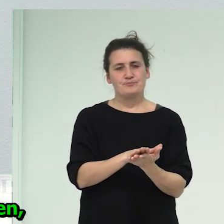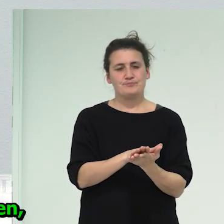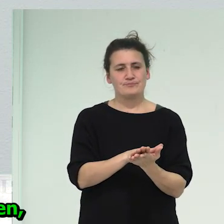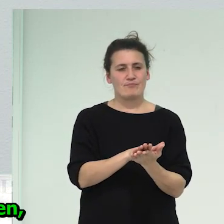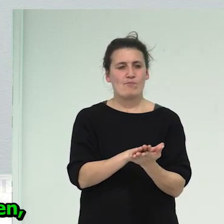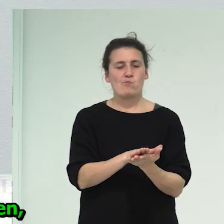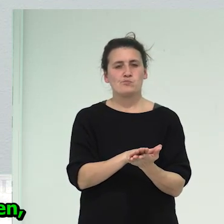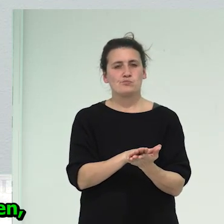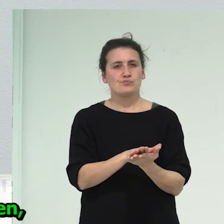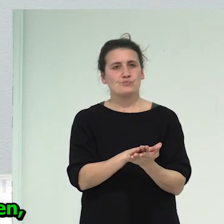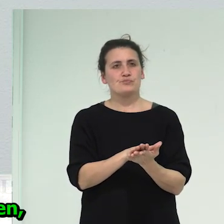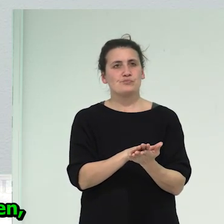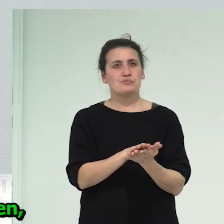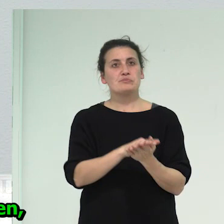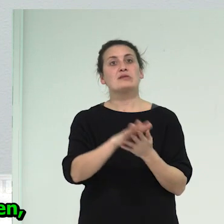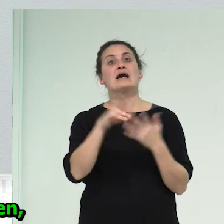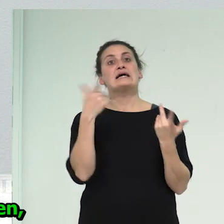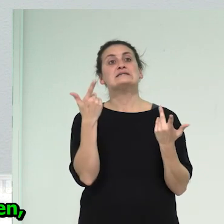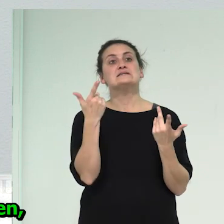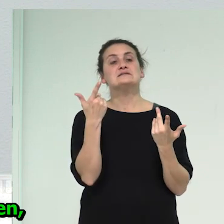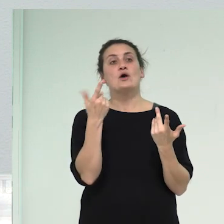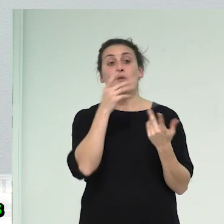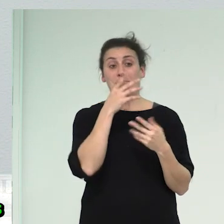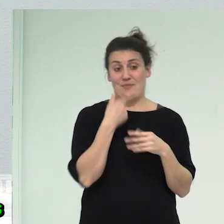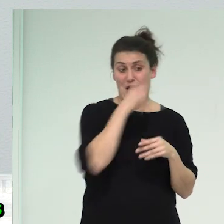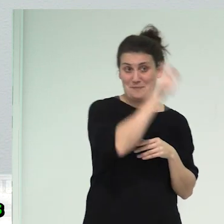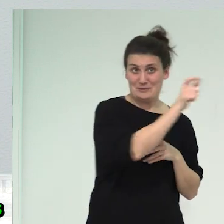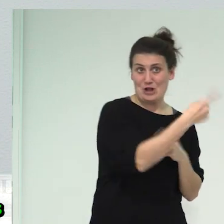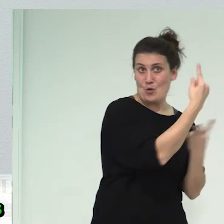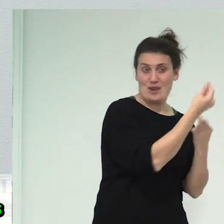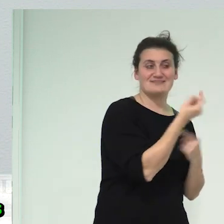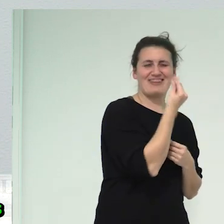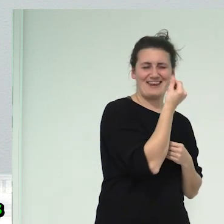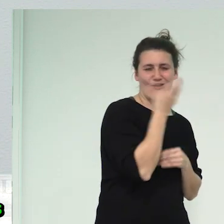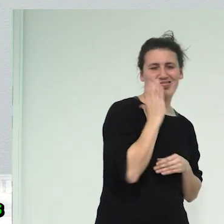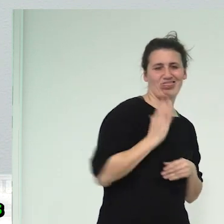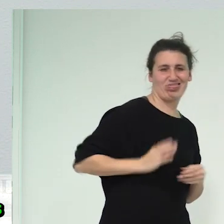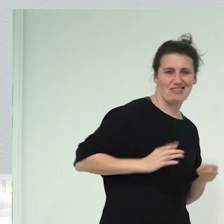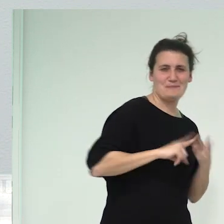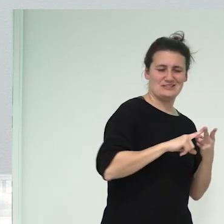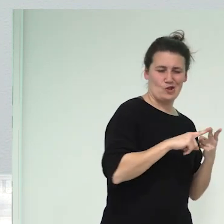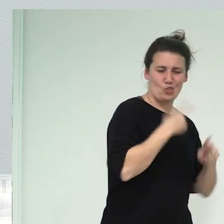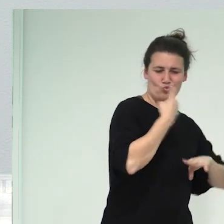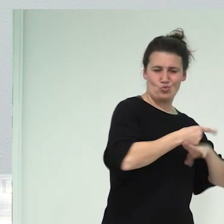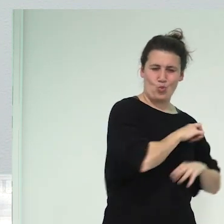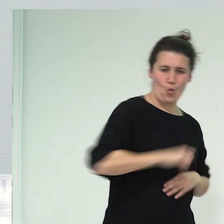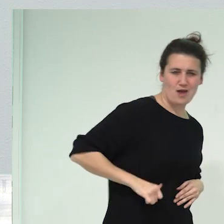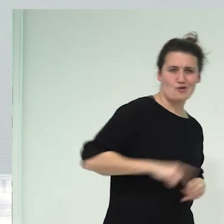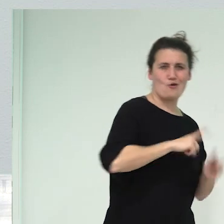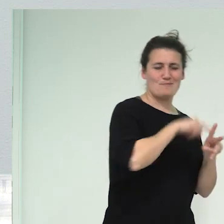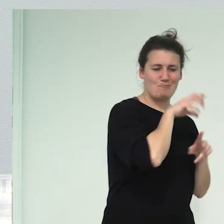que mientras unos se enriquecen, se adueñan y destruyen territorios y